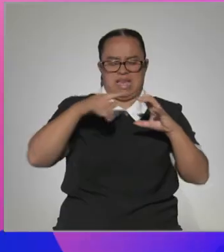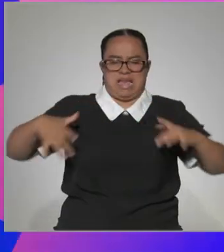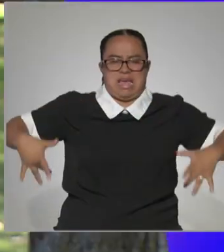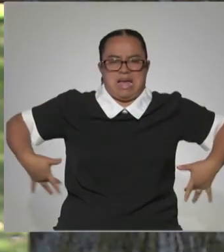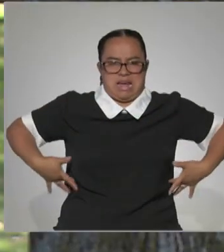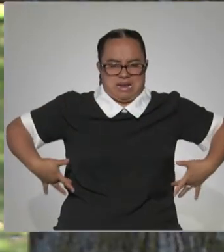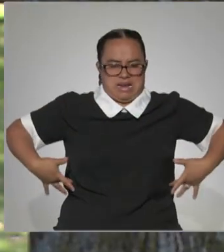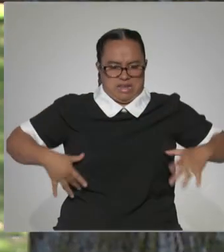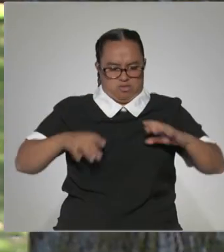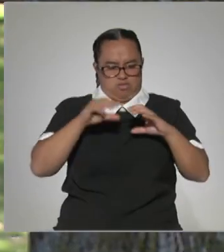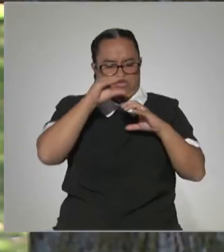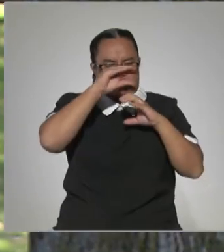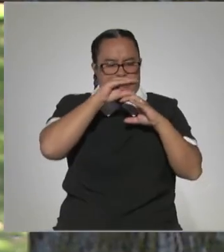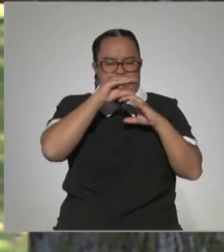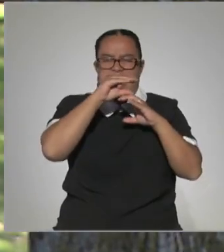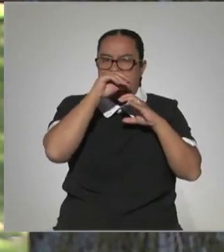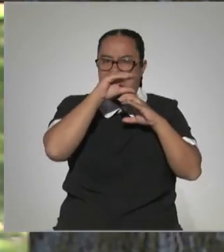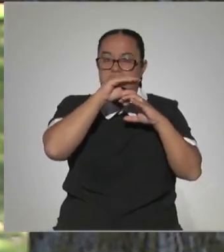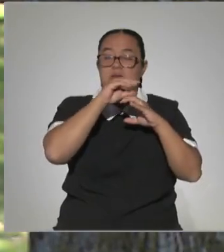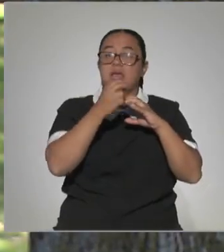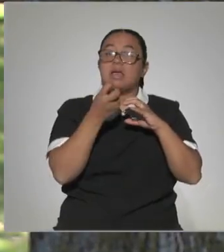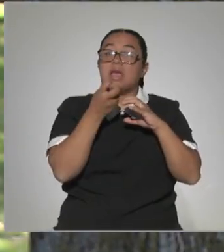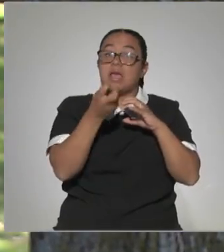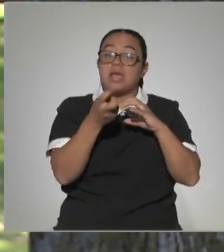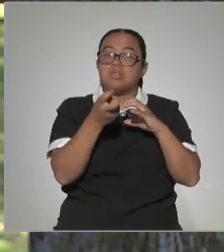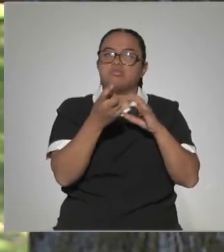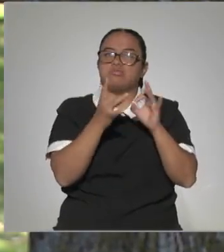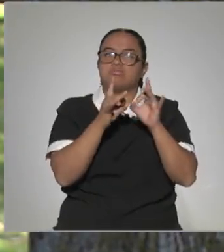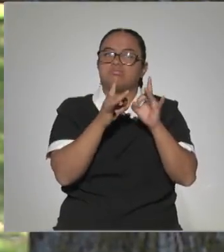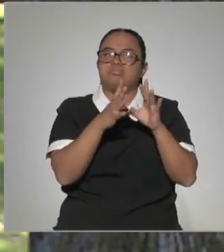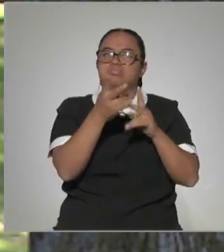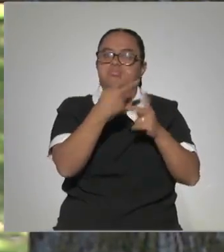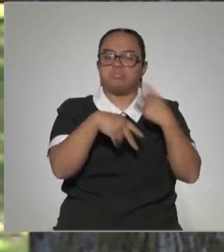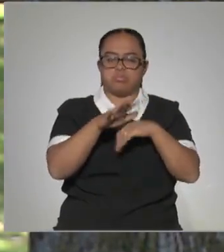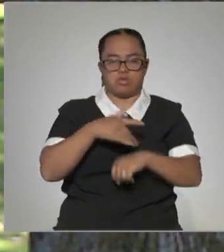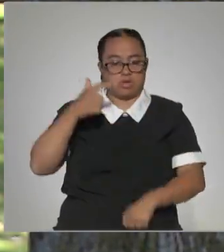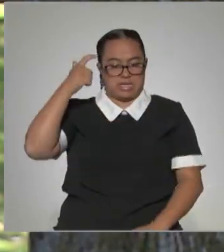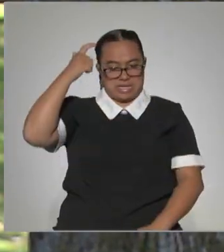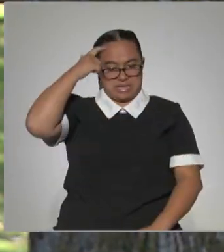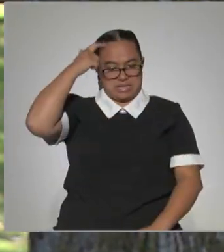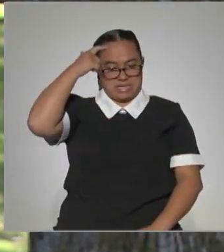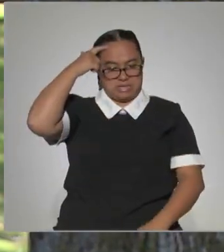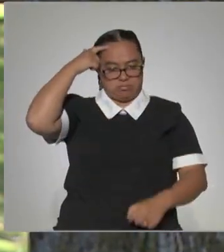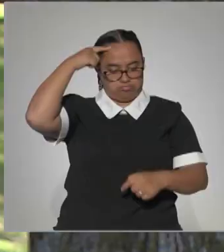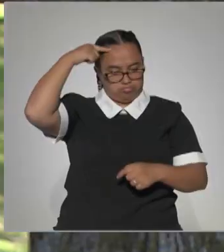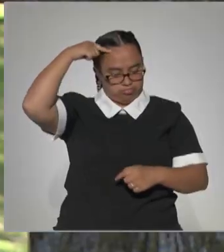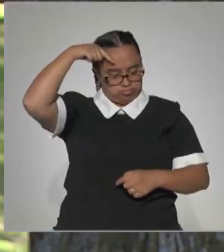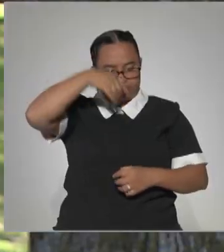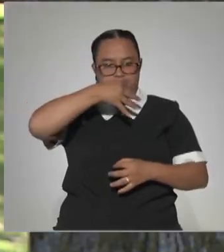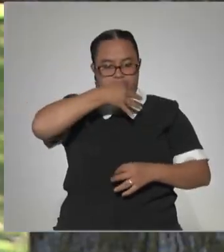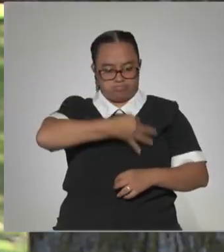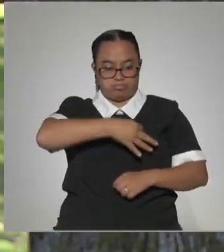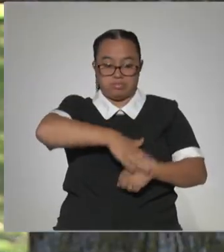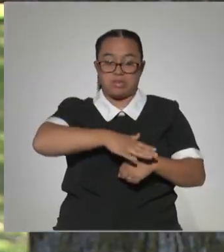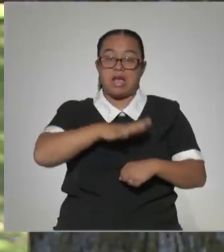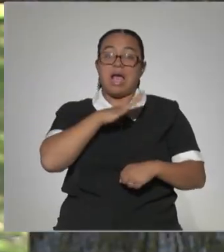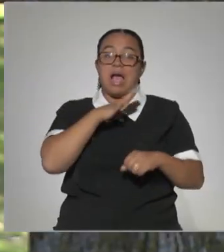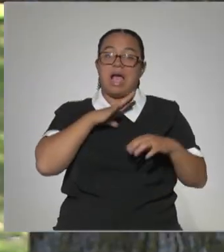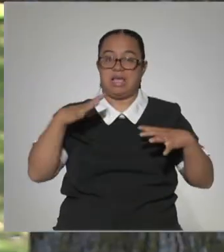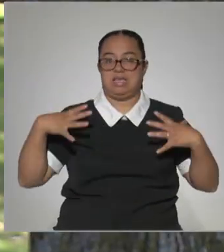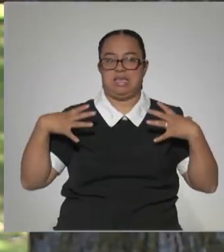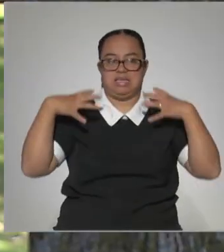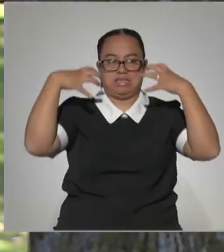riñones. Y bueno, se libera justamente ante el mensaje del cerebro de que hay una situación de estrés a la que hay que